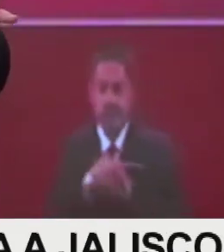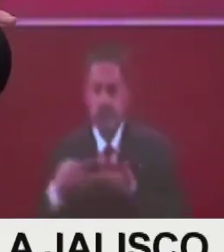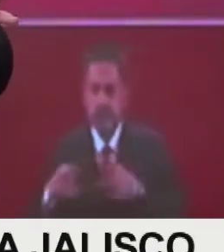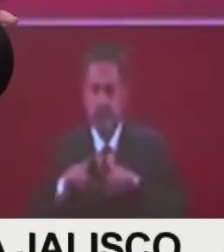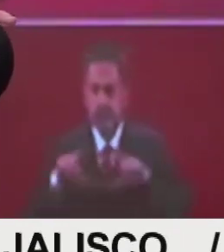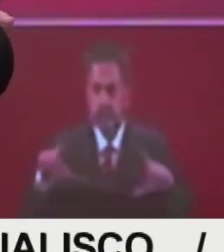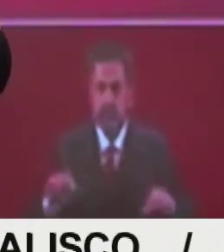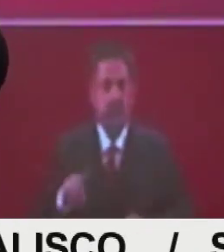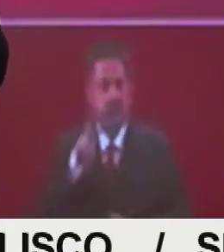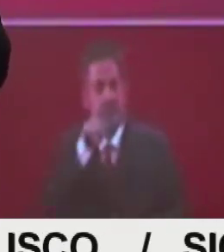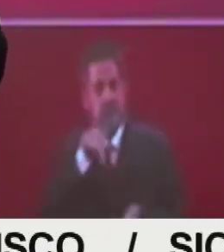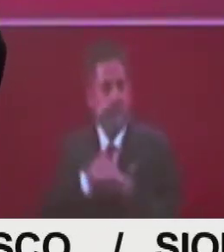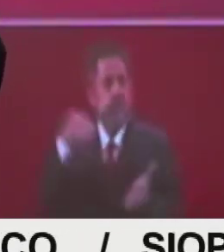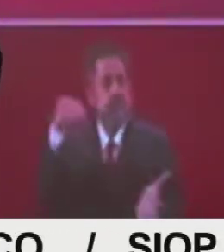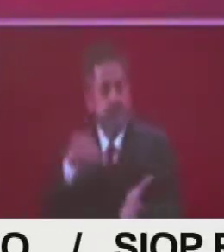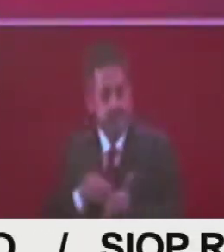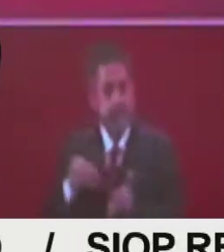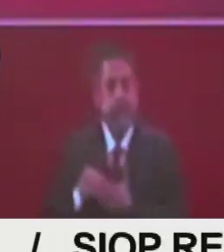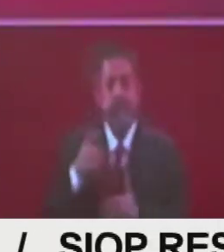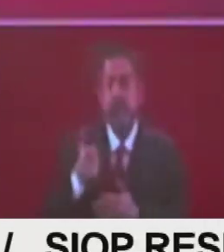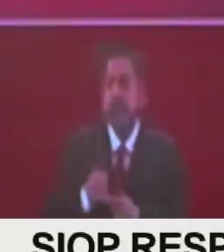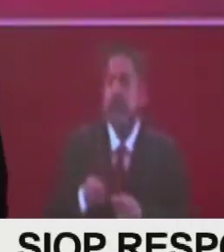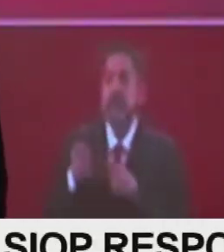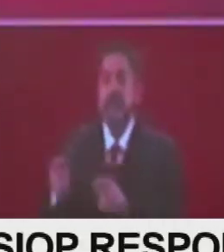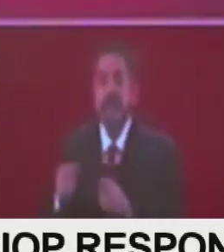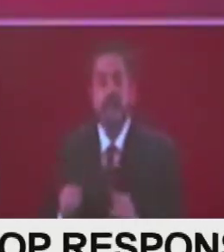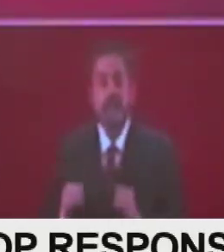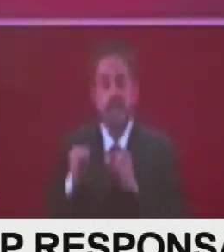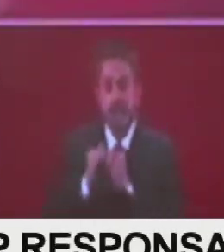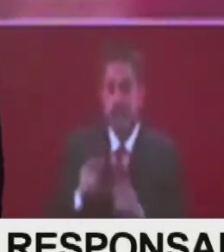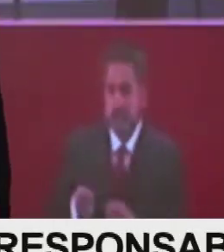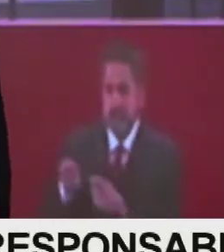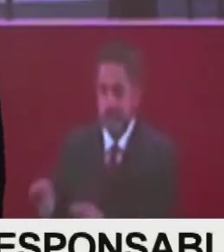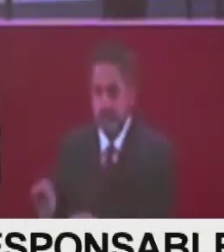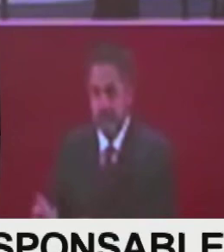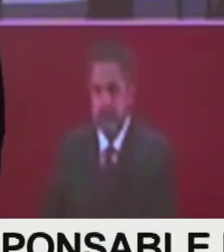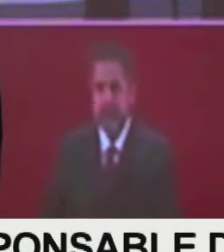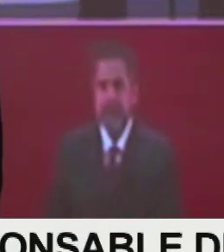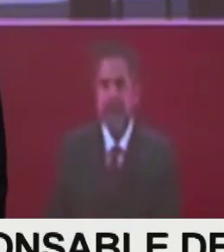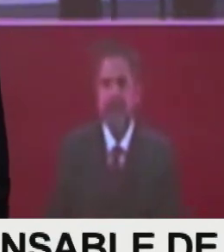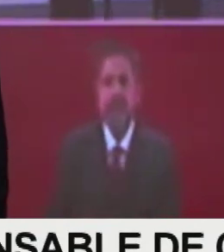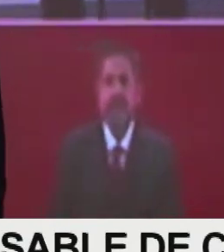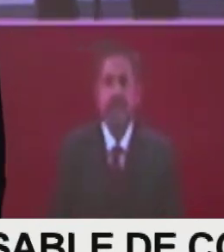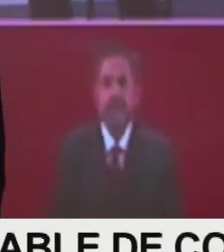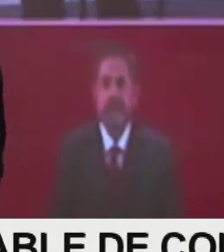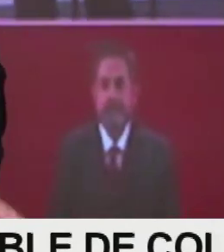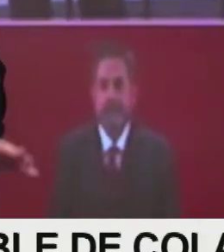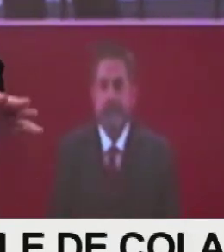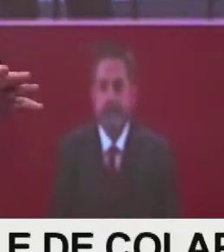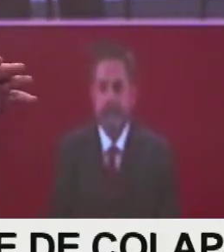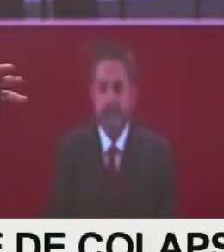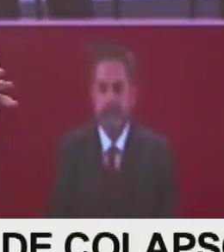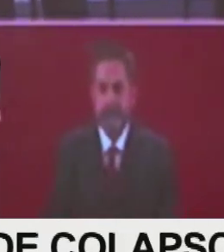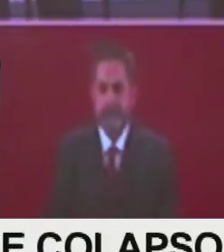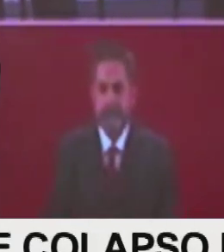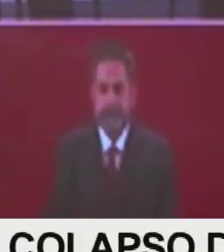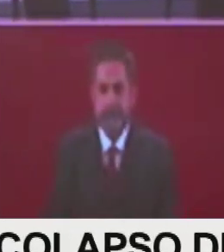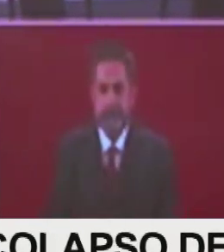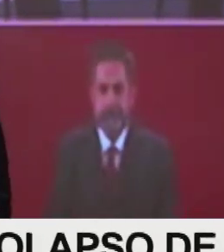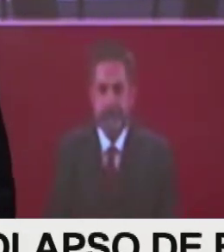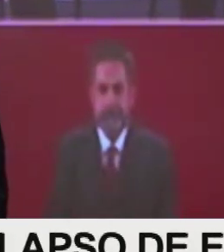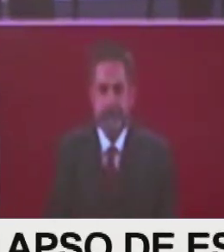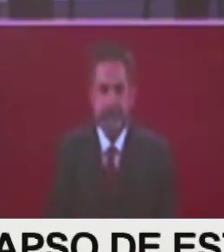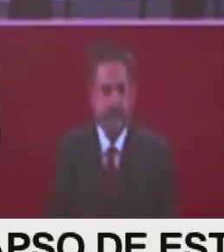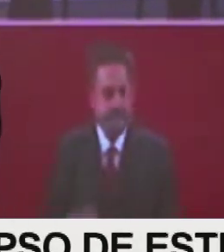todos y nos deja la certeza de que en este país los corruptos no la pagan, de que